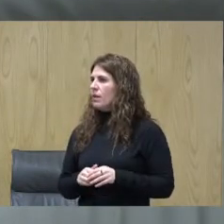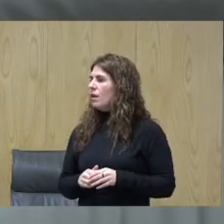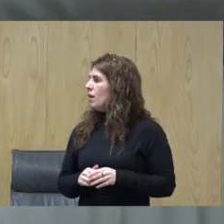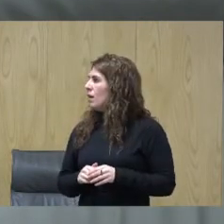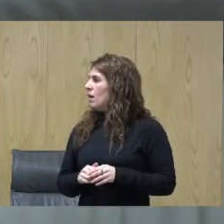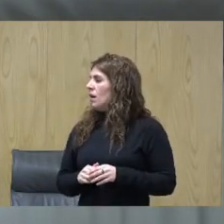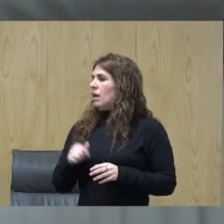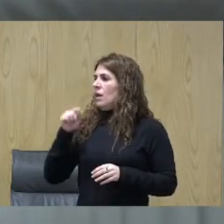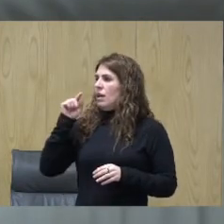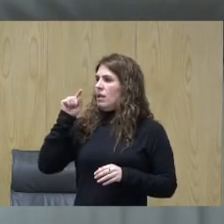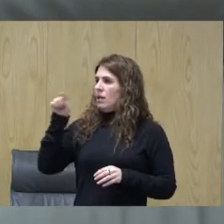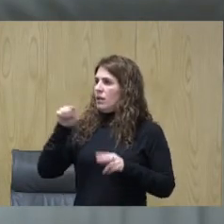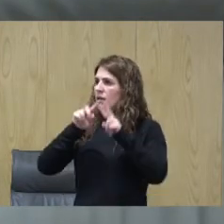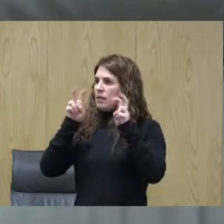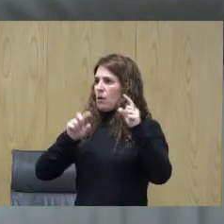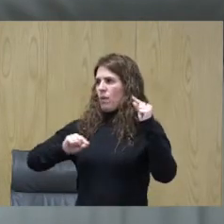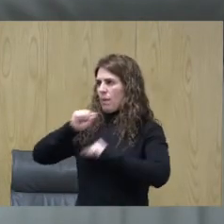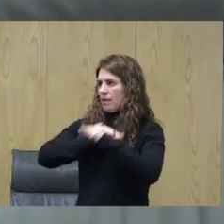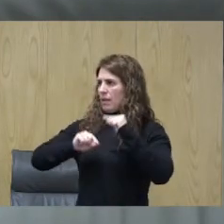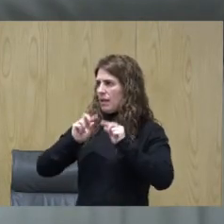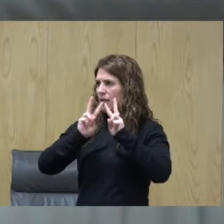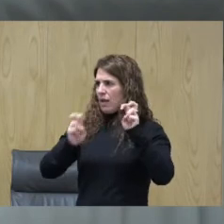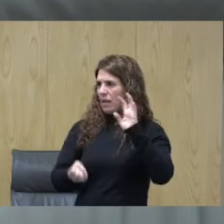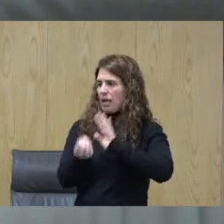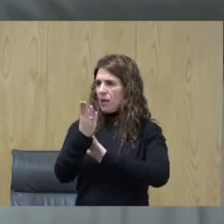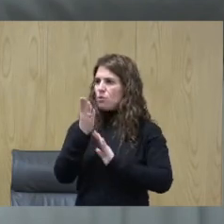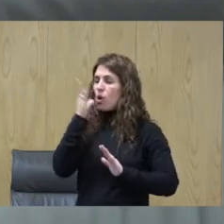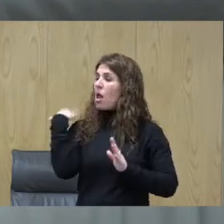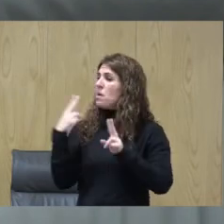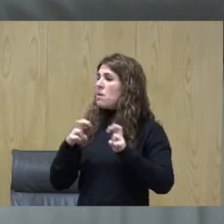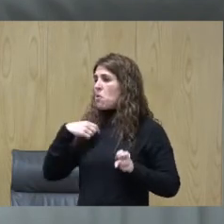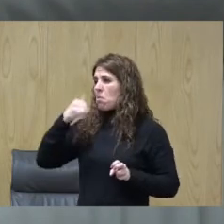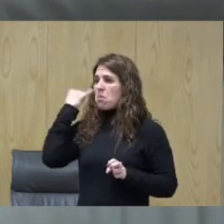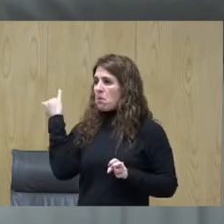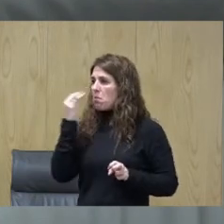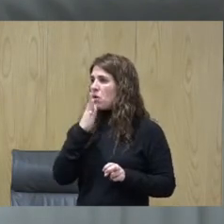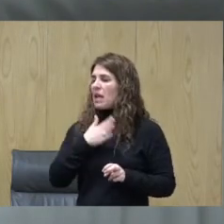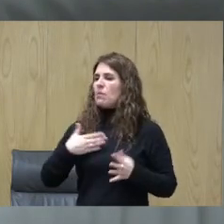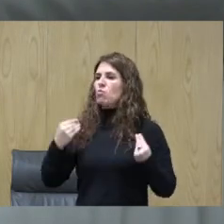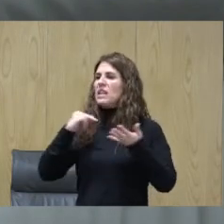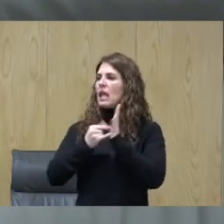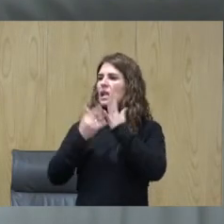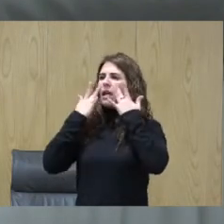debate que creamos inicialmente y que no nos damos cuenta al principio, como queríamos ser demasiado técnicos